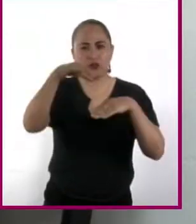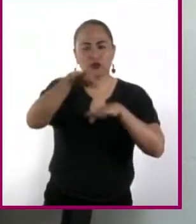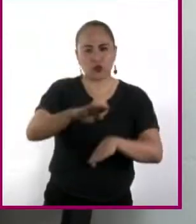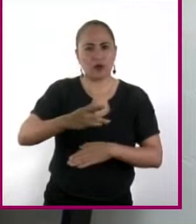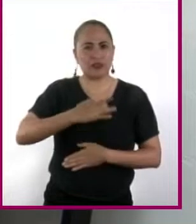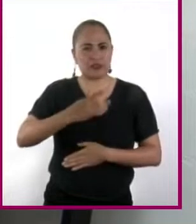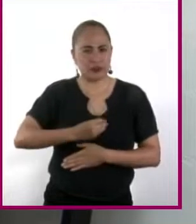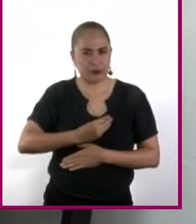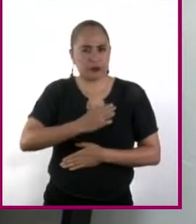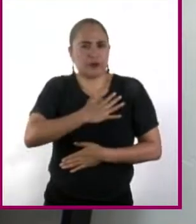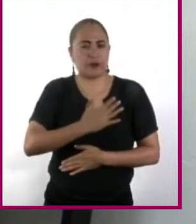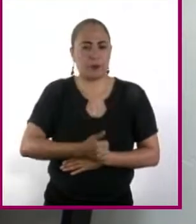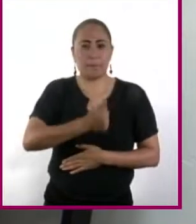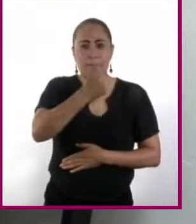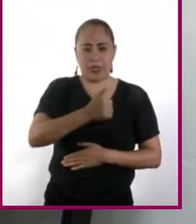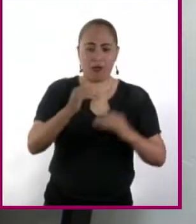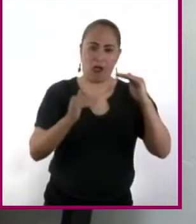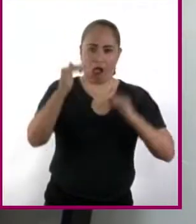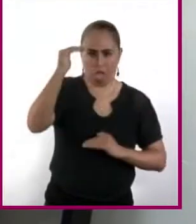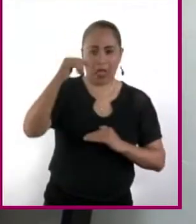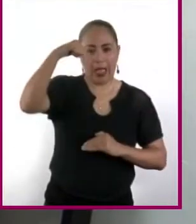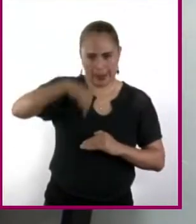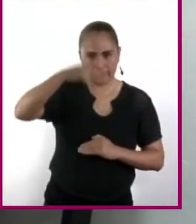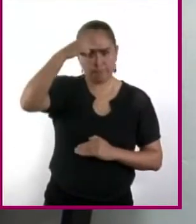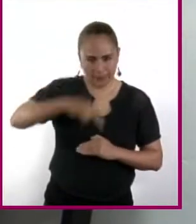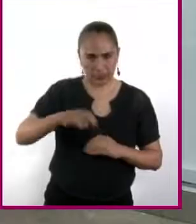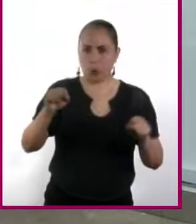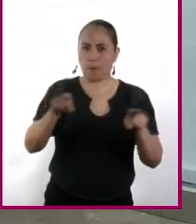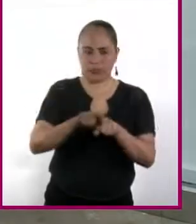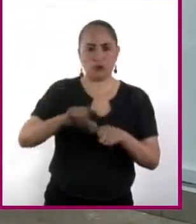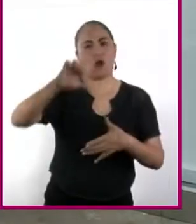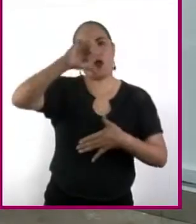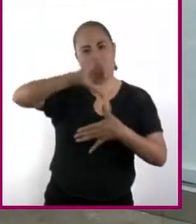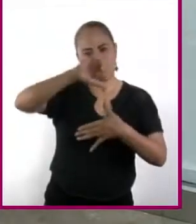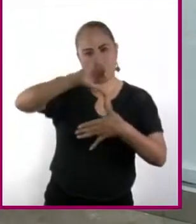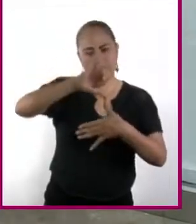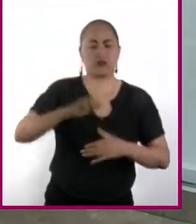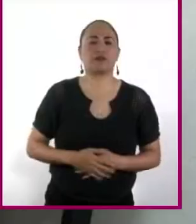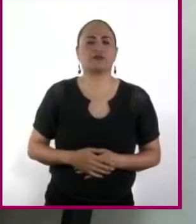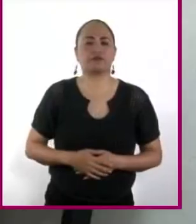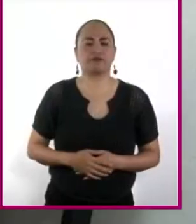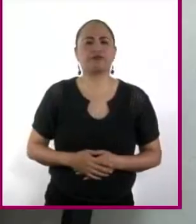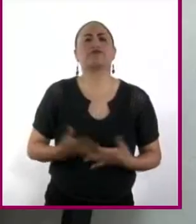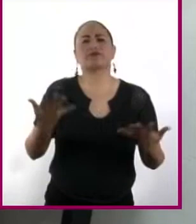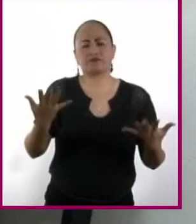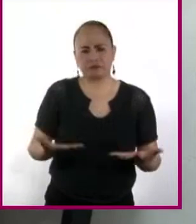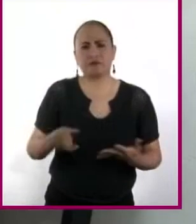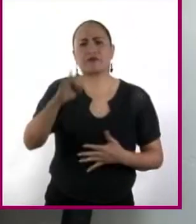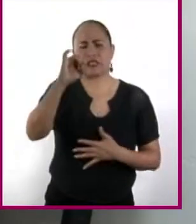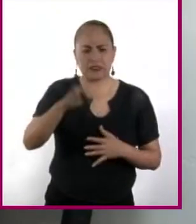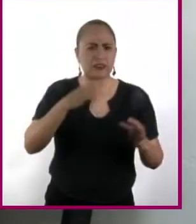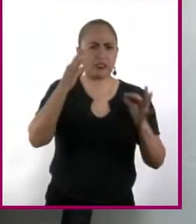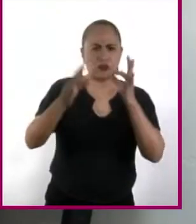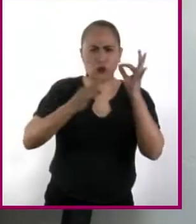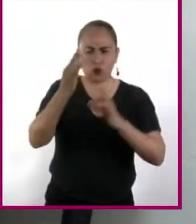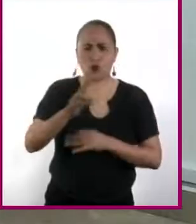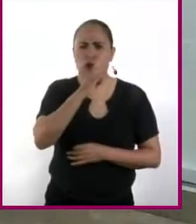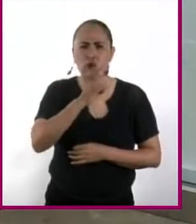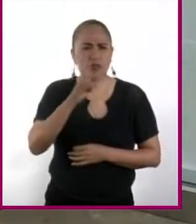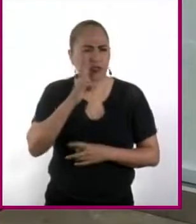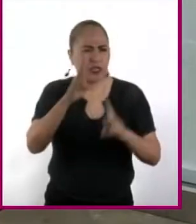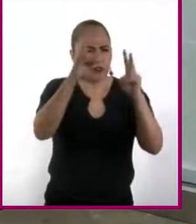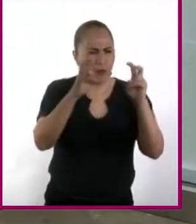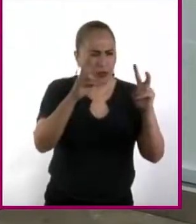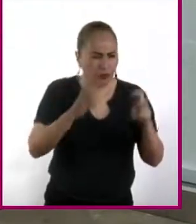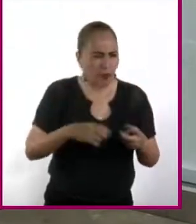inequidad social, tanto en México como en América Latina. Ya saben que lo primero es que busquen notas que los vayan acercando a estos temas.